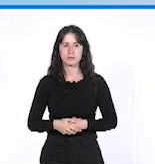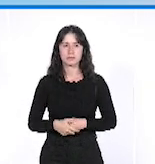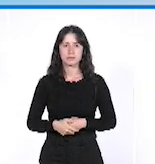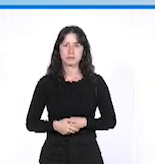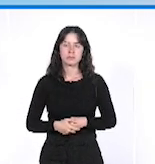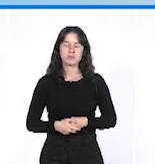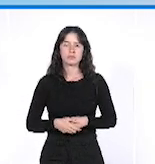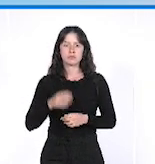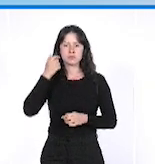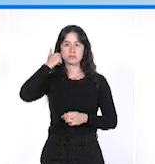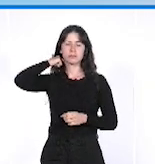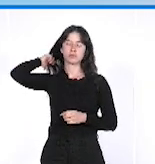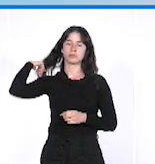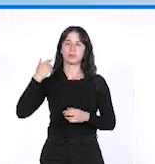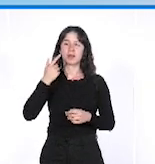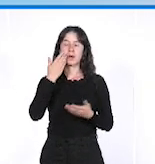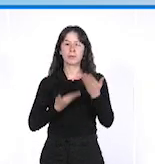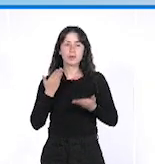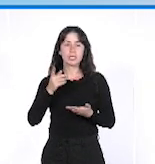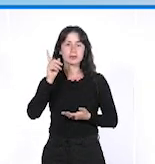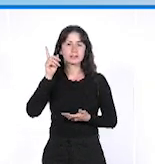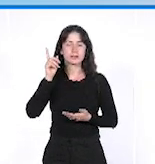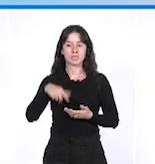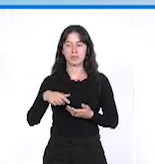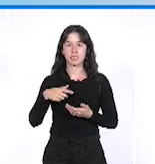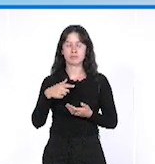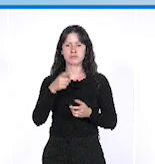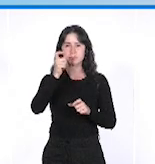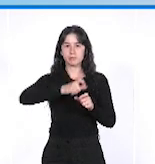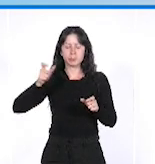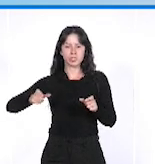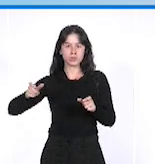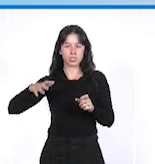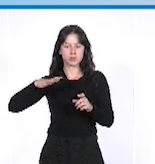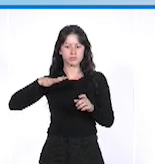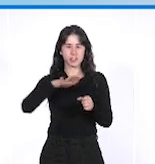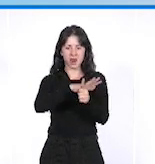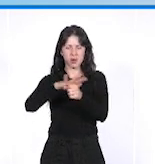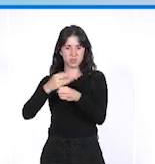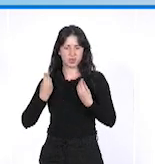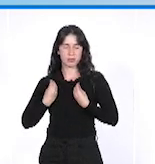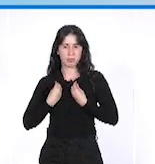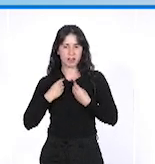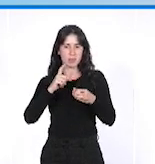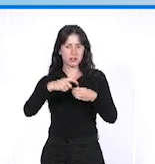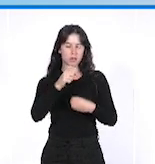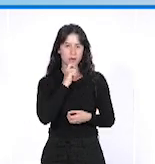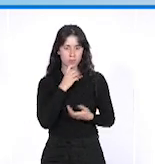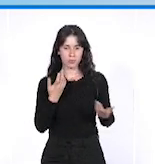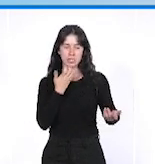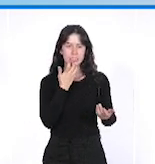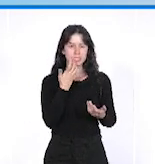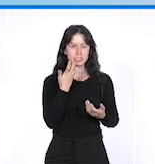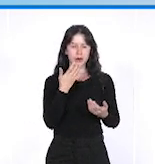eh hemos evaluado también el grado en que las personas participan en distintas esferas de su vida muchas actividades en la comunidad